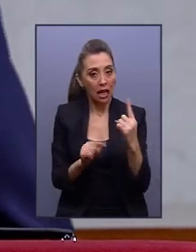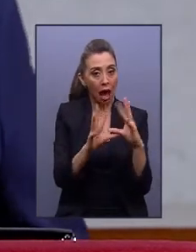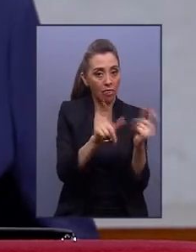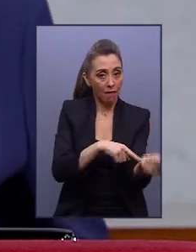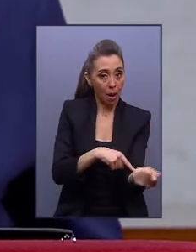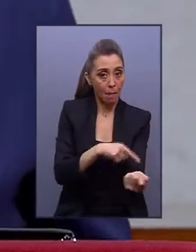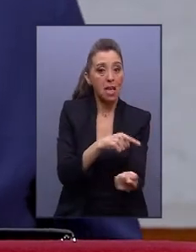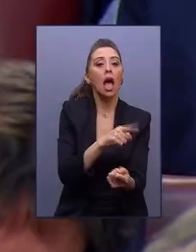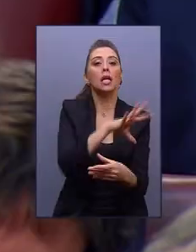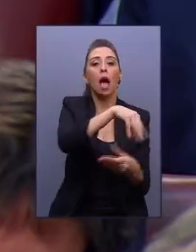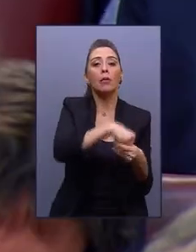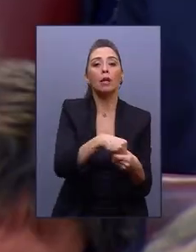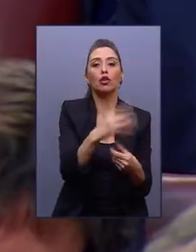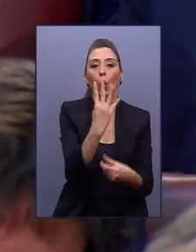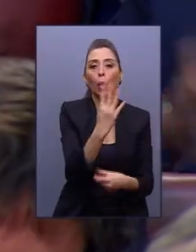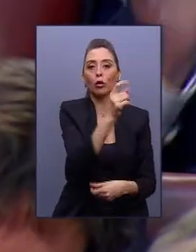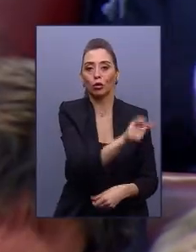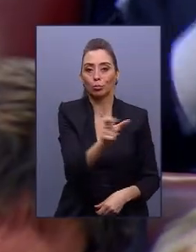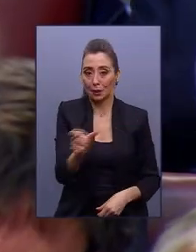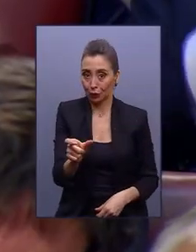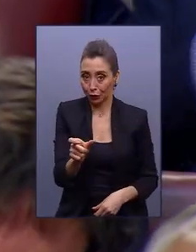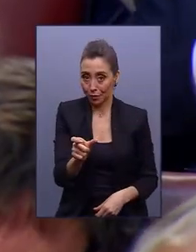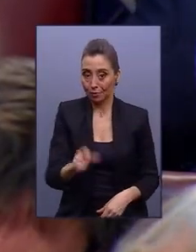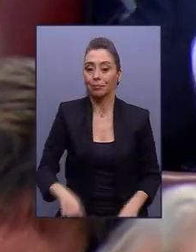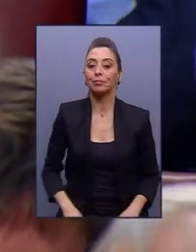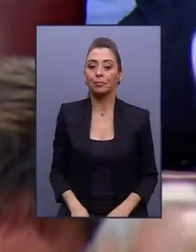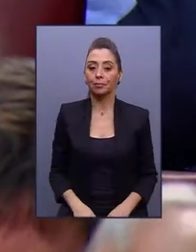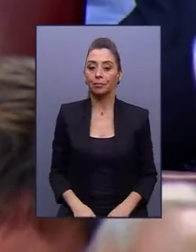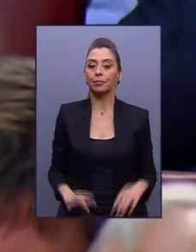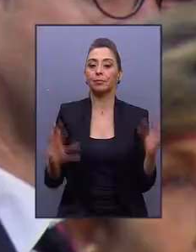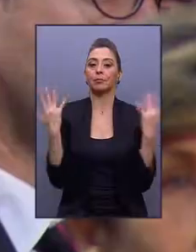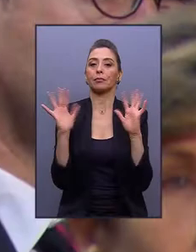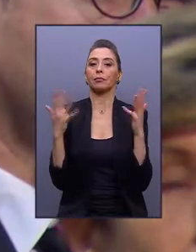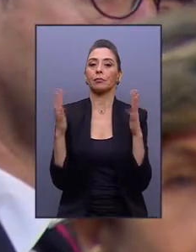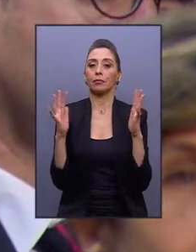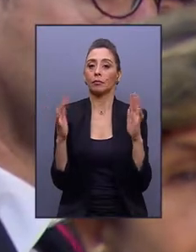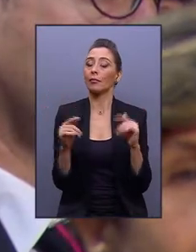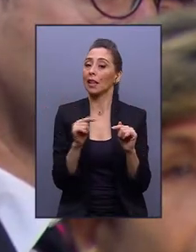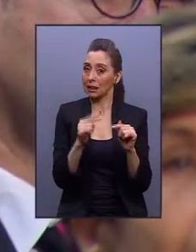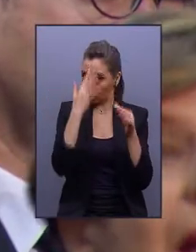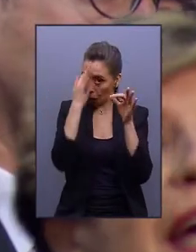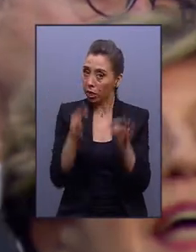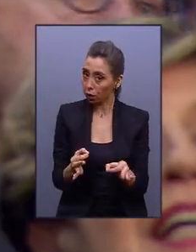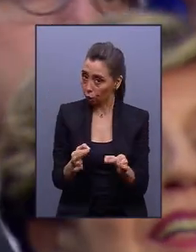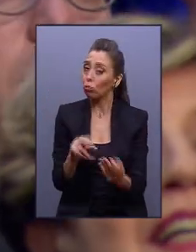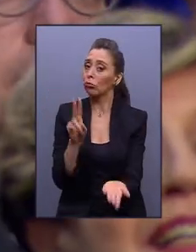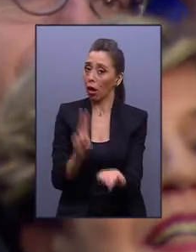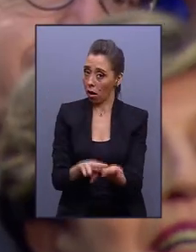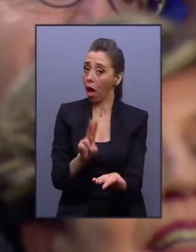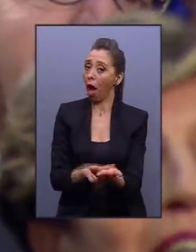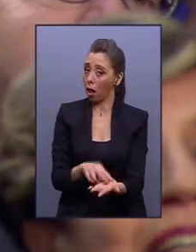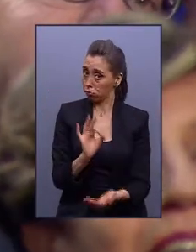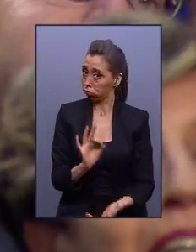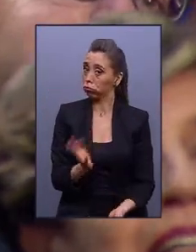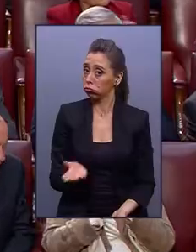más de 4 integrantes. Eso es una medida real.